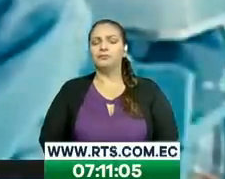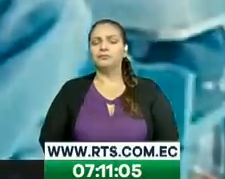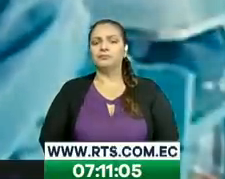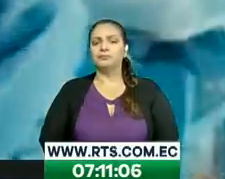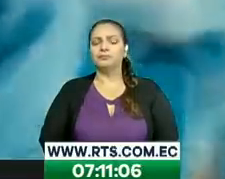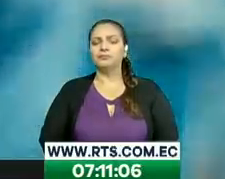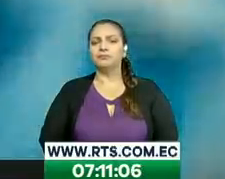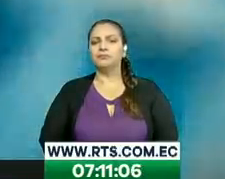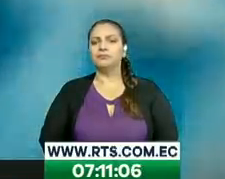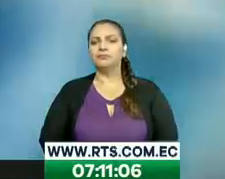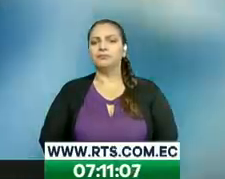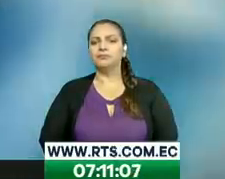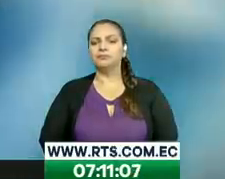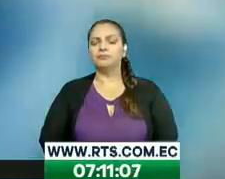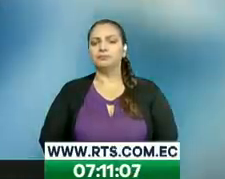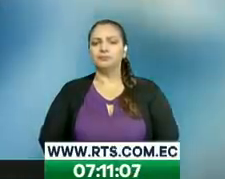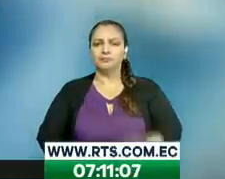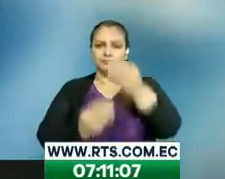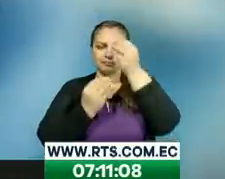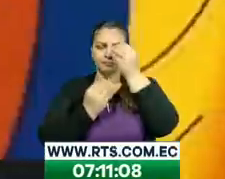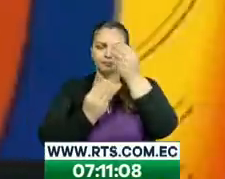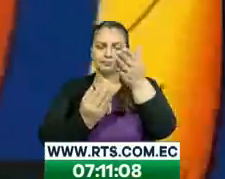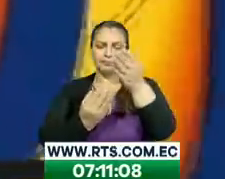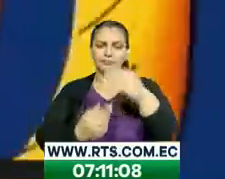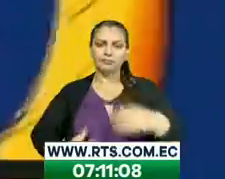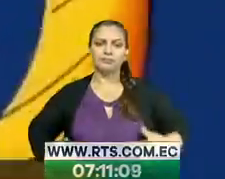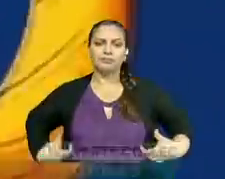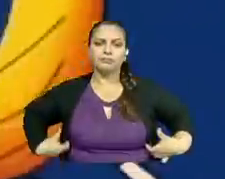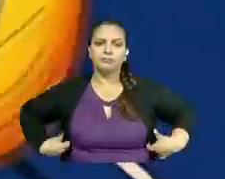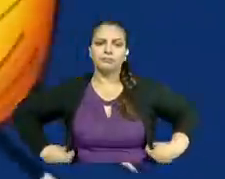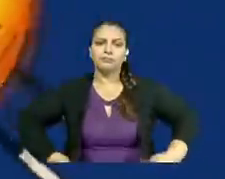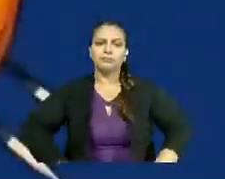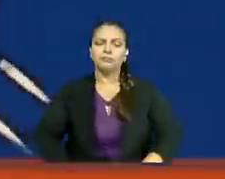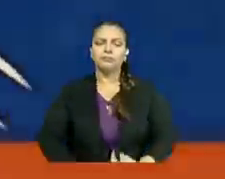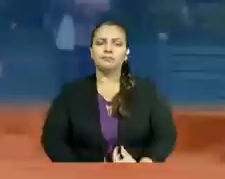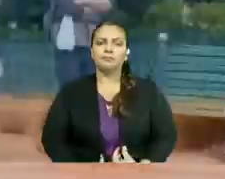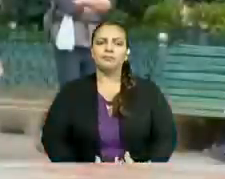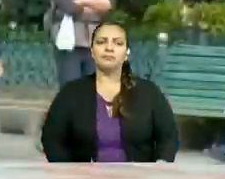cumbre informó carlos julio gurú mente